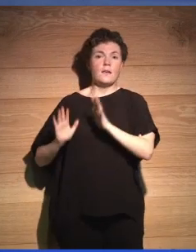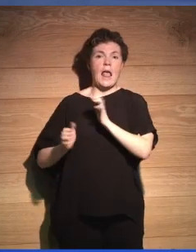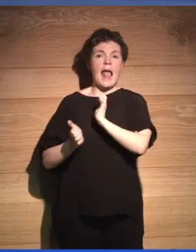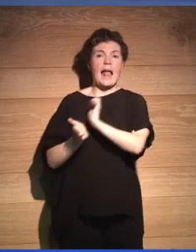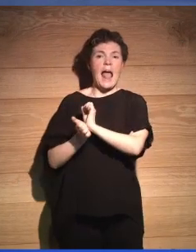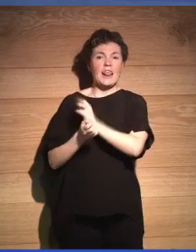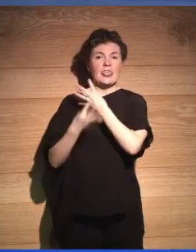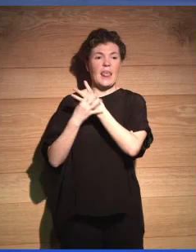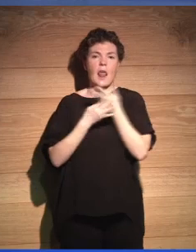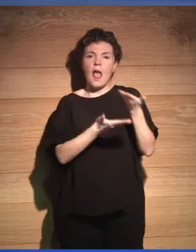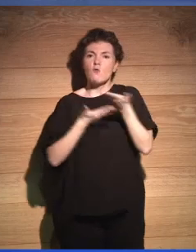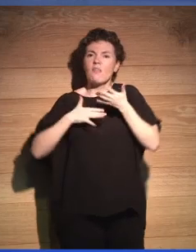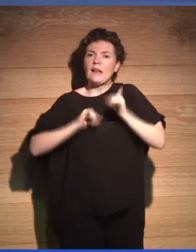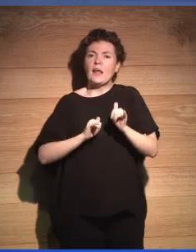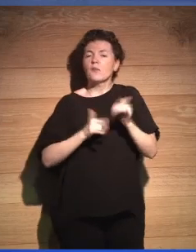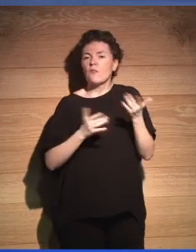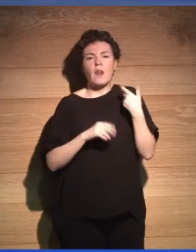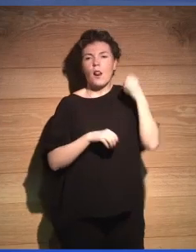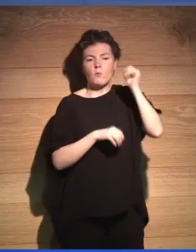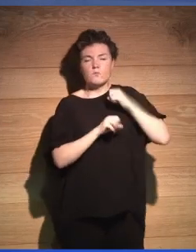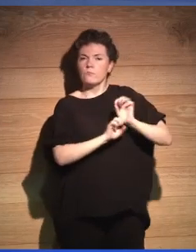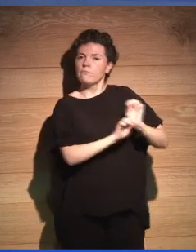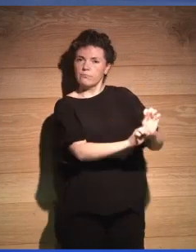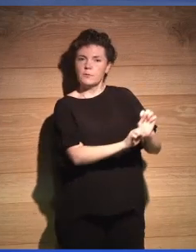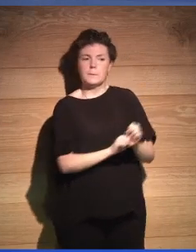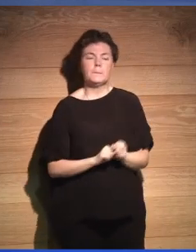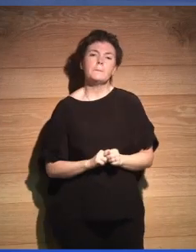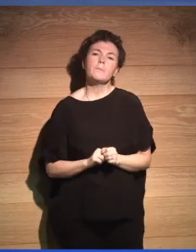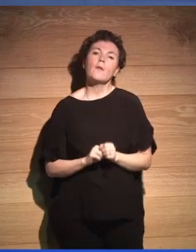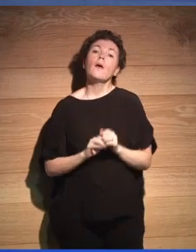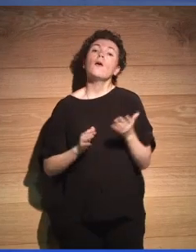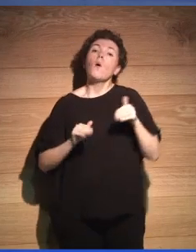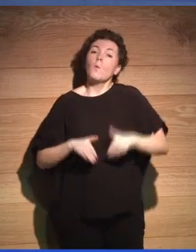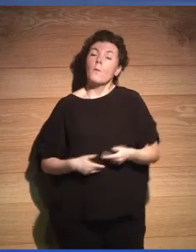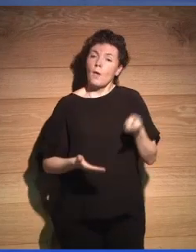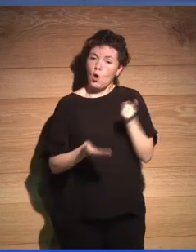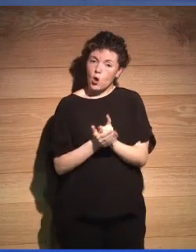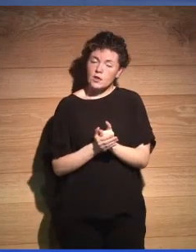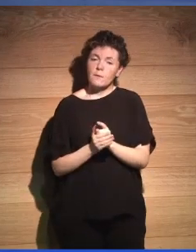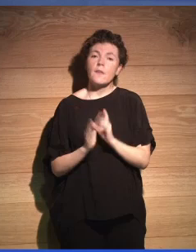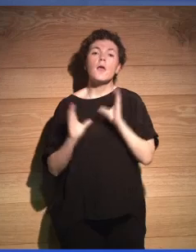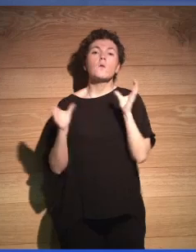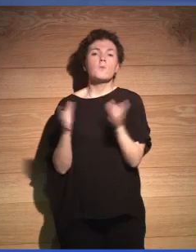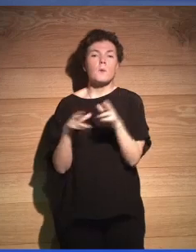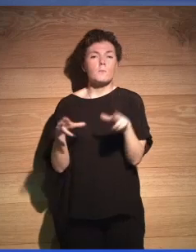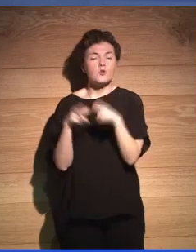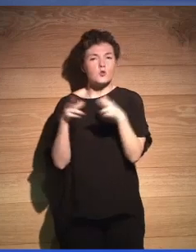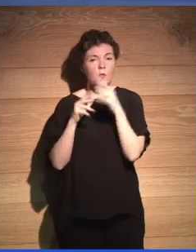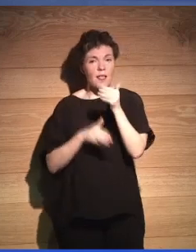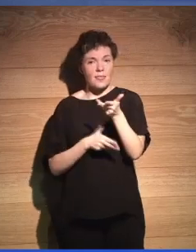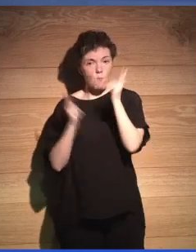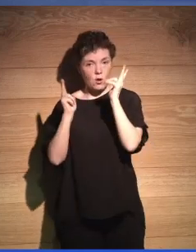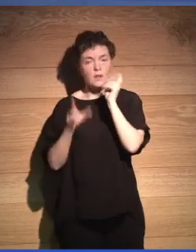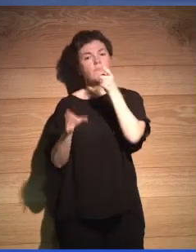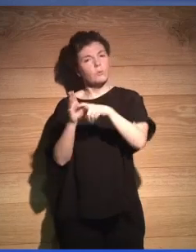la cárcel. Y ingresaron, en el caso de Ilsa, volvieron a ingresar en el Partido Socialdemócrata. Y durante